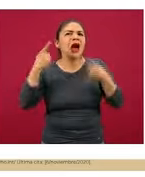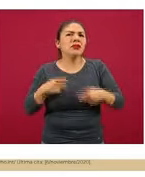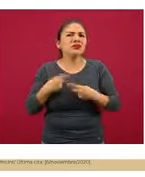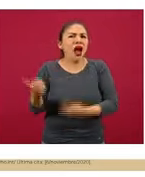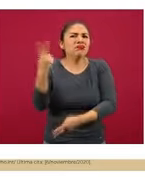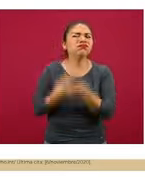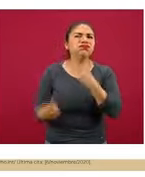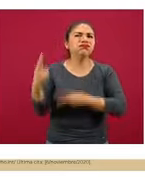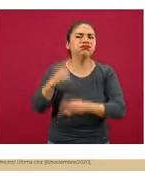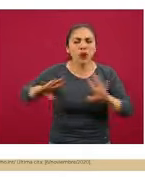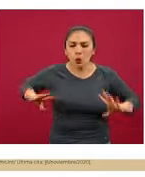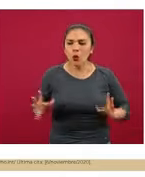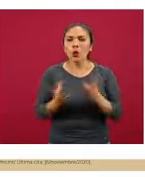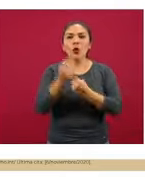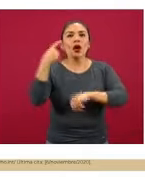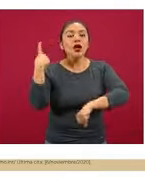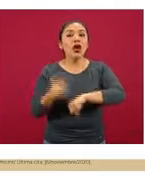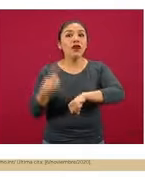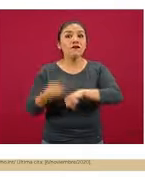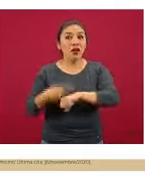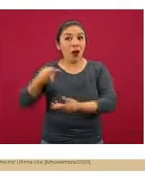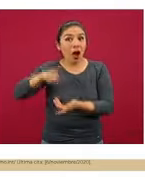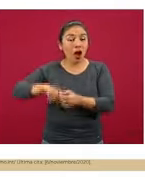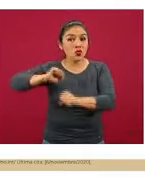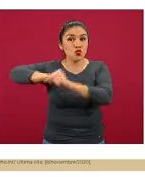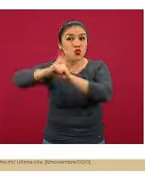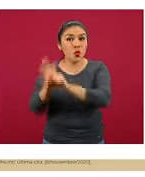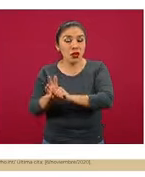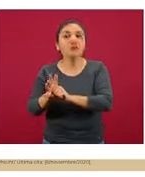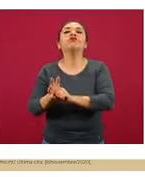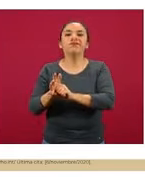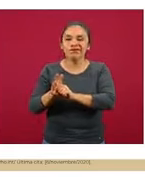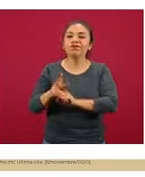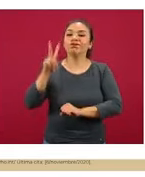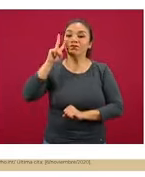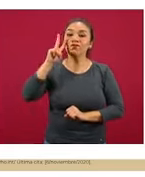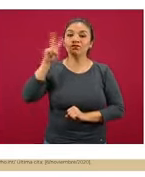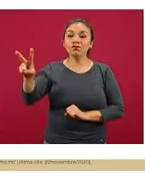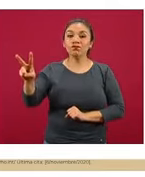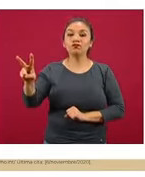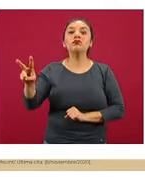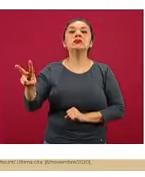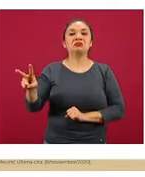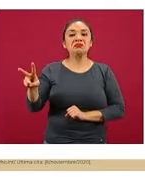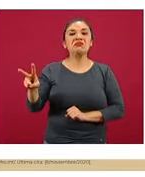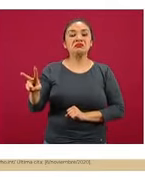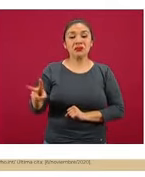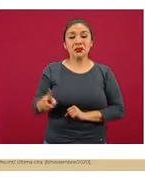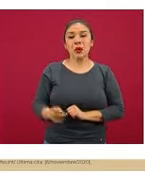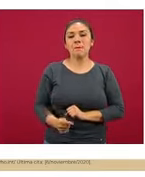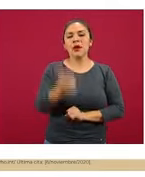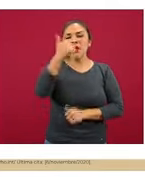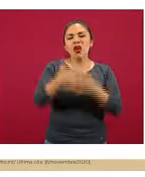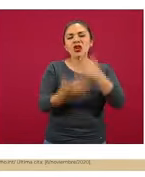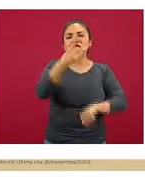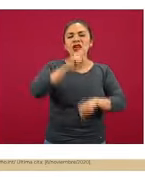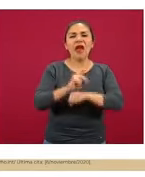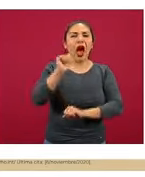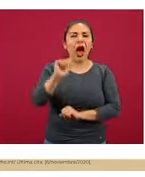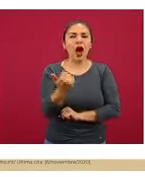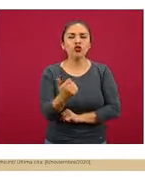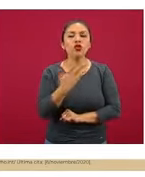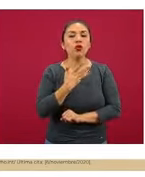a acumular en relación a COVID-19. Podemos ver claramente cómo la primera quincena de agosto fue cuando